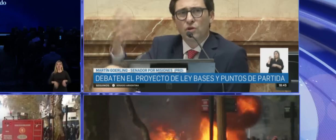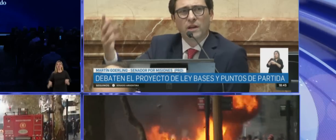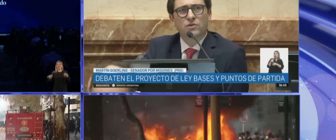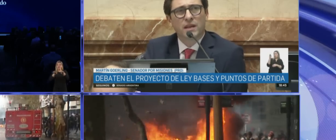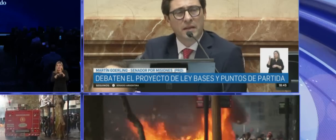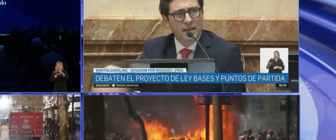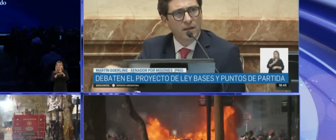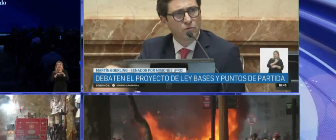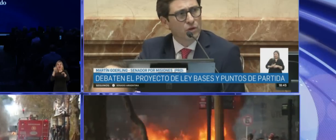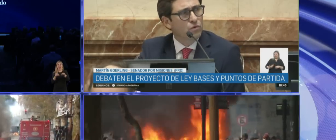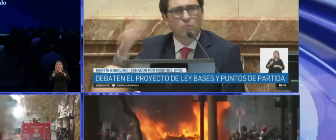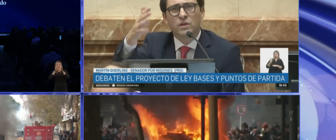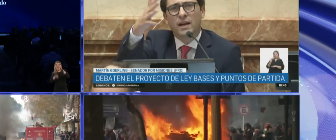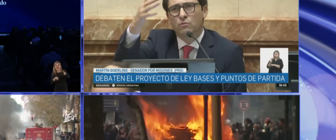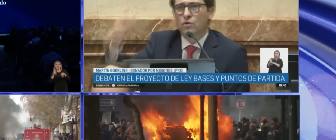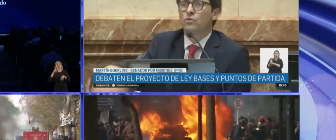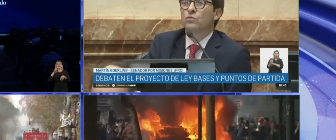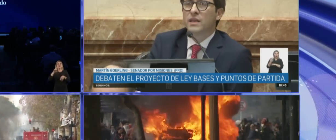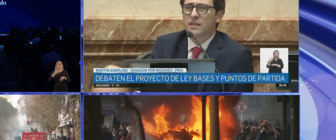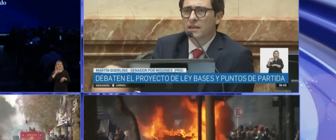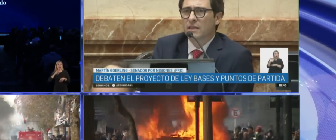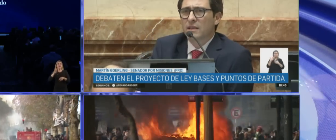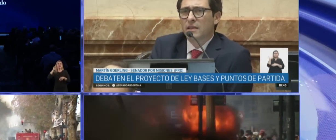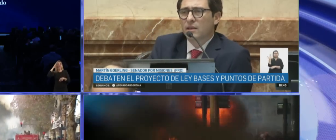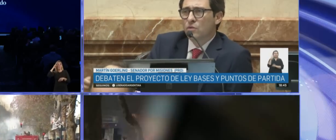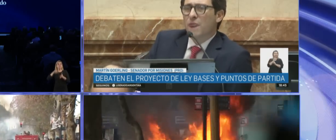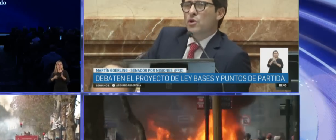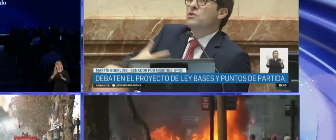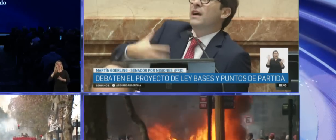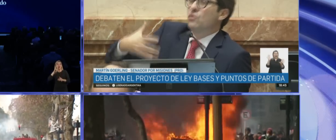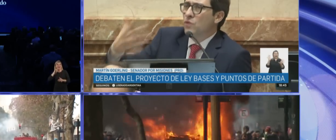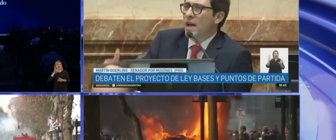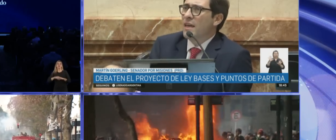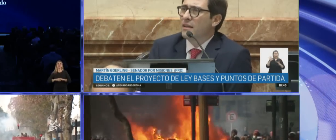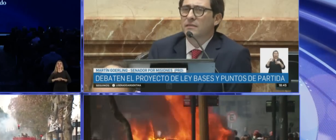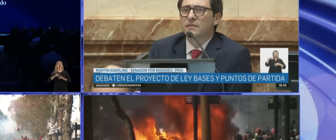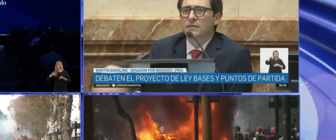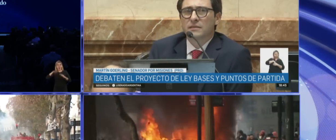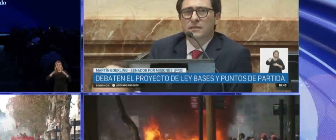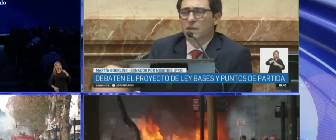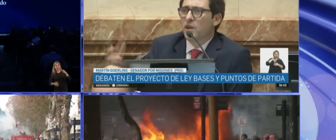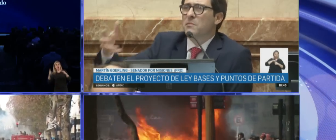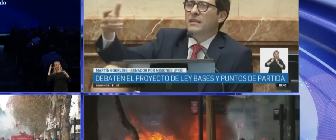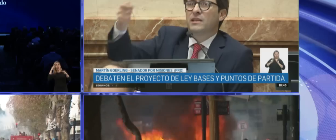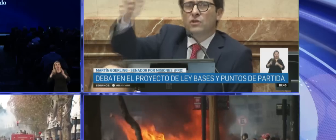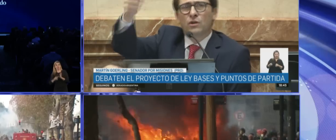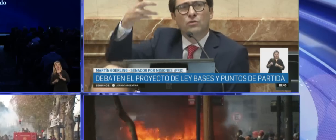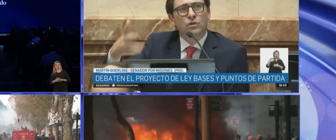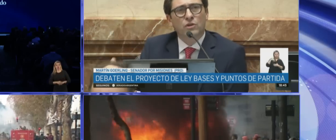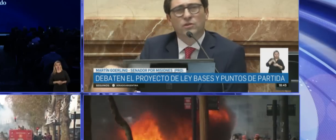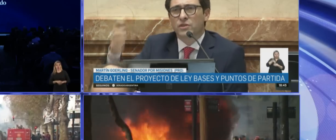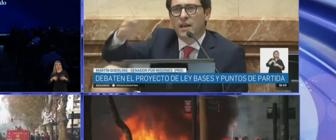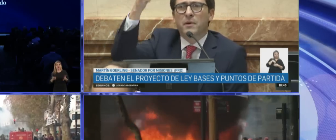teníamos un déficit cuasi fiscal de 10 puntos del PBI y hoy lo hemos bajado 9 puntos del PBI. Es decir,